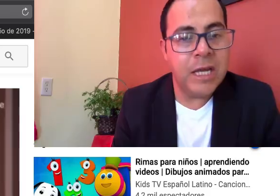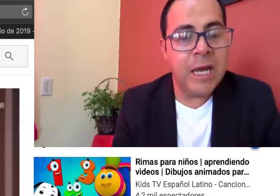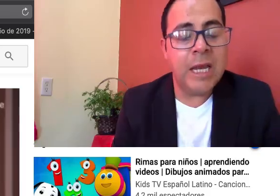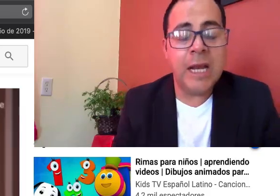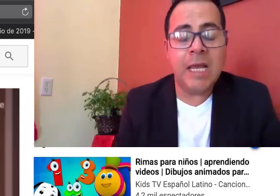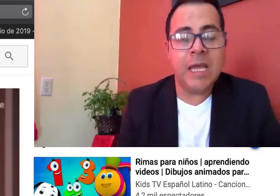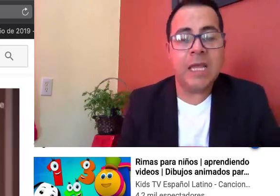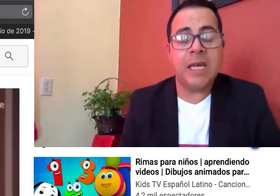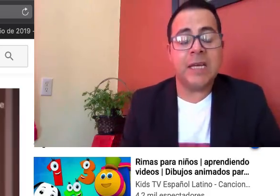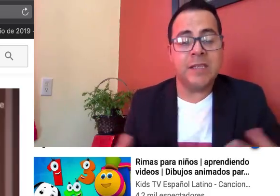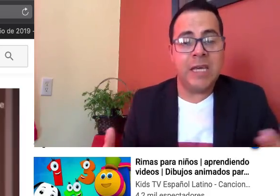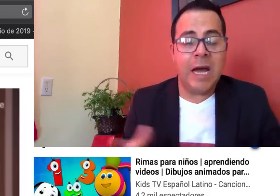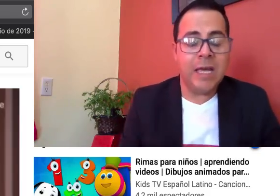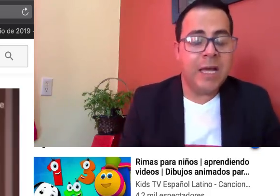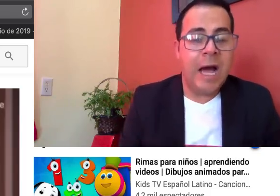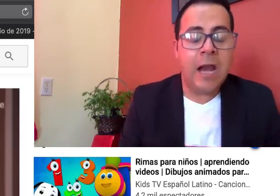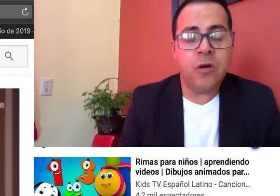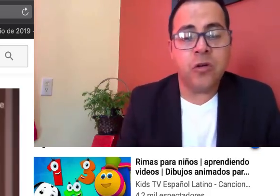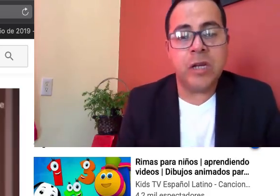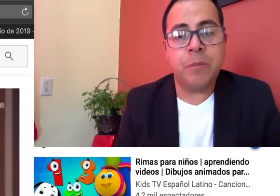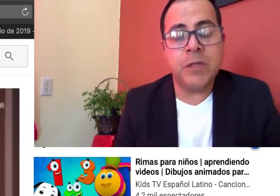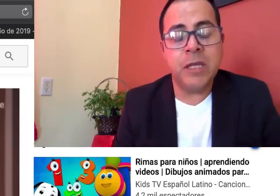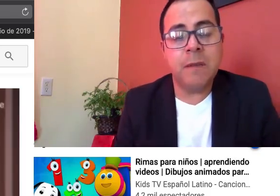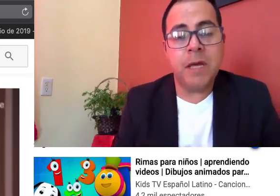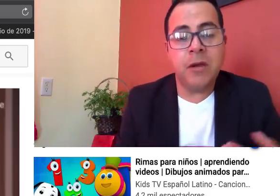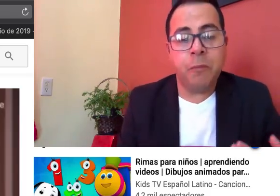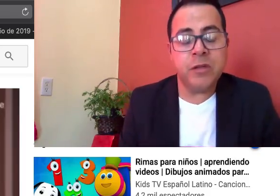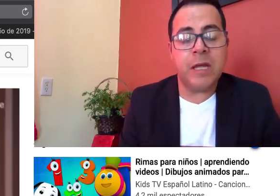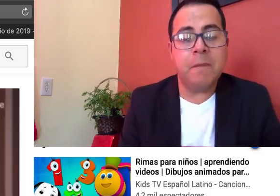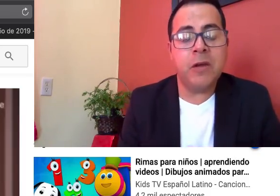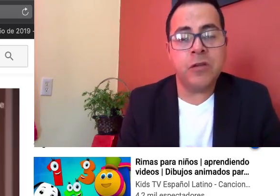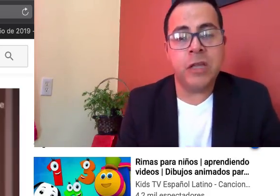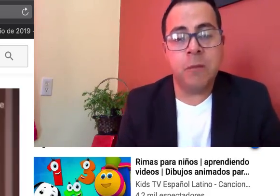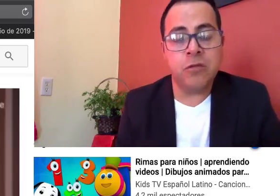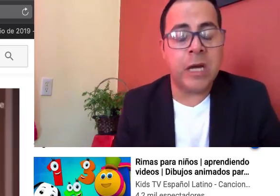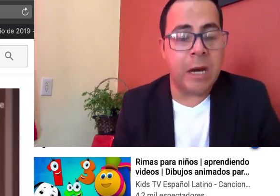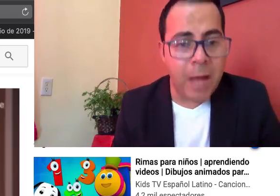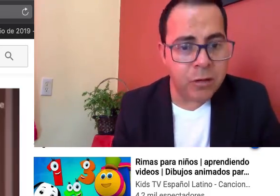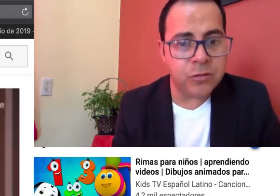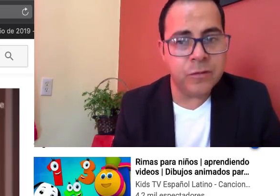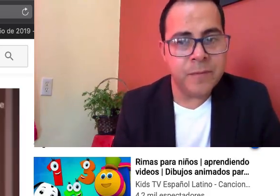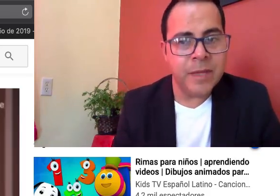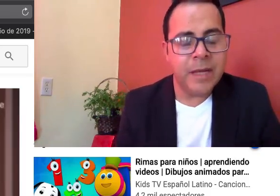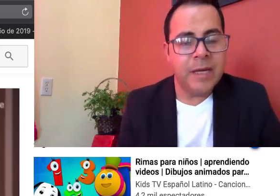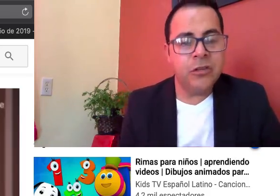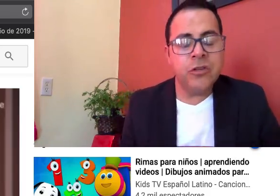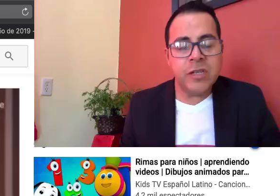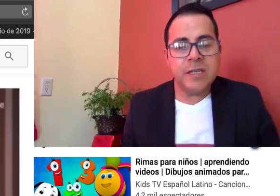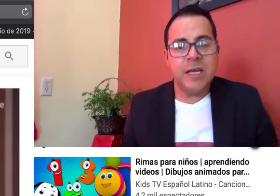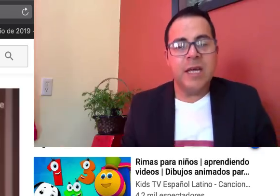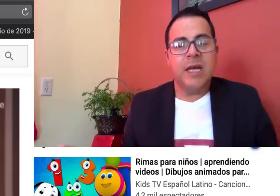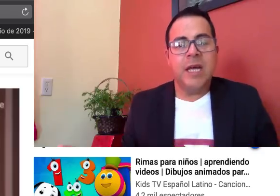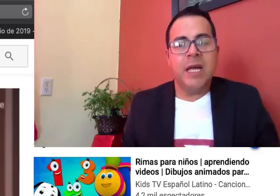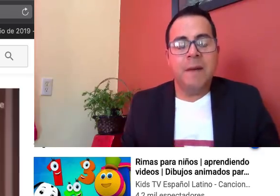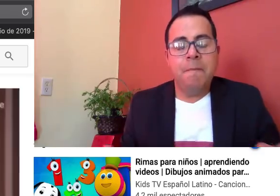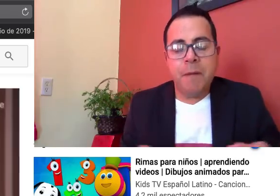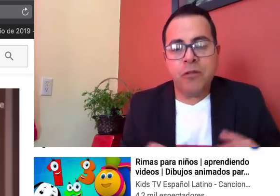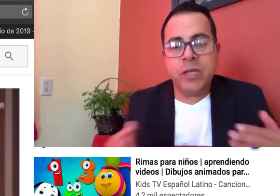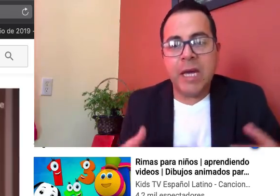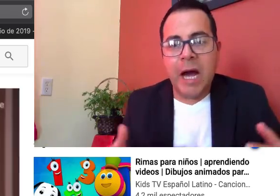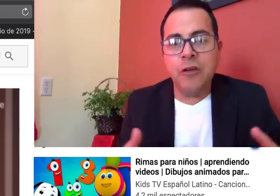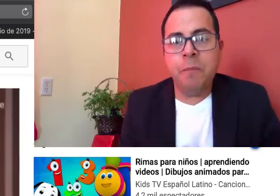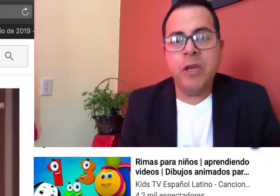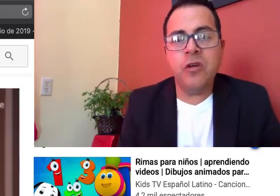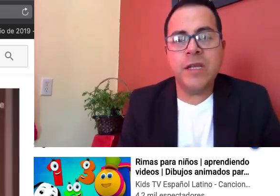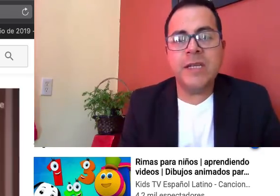sentimos en la idea de que si hay algo contra el presidente de México, pues también nos sentimos agraviados. Entonces,